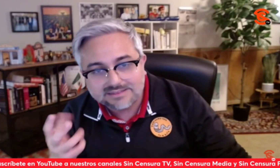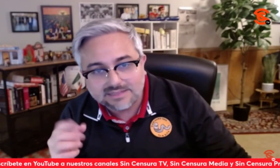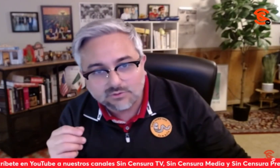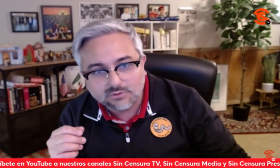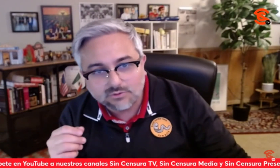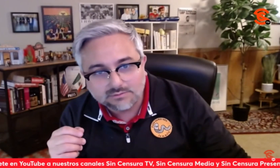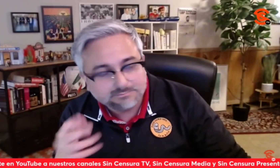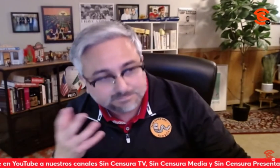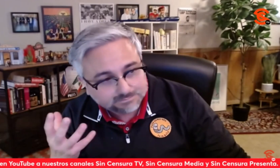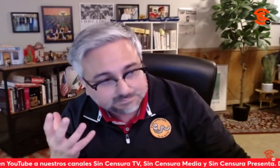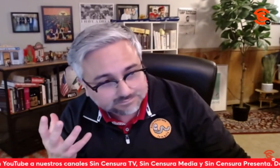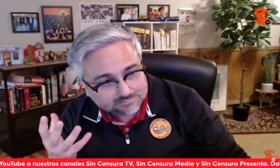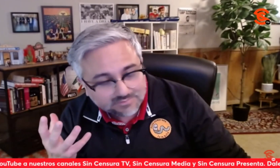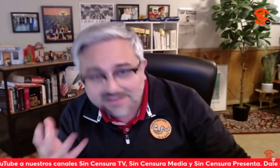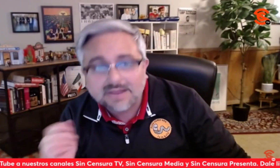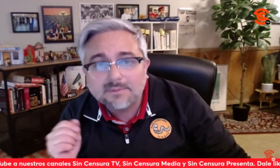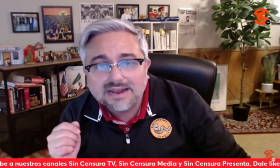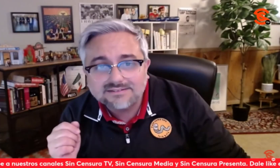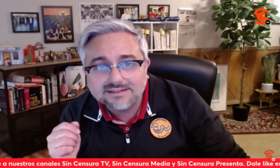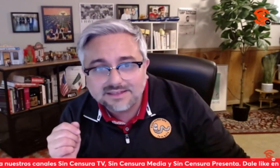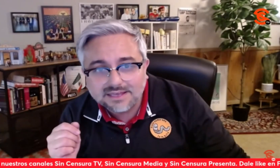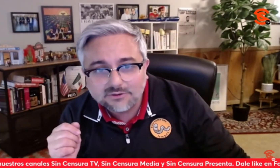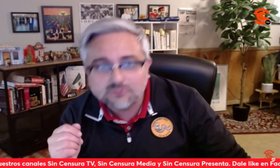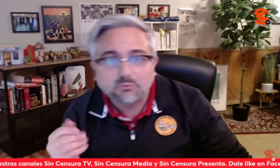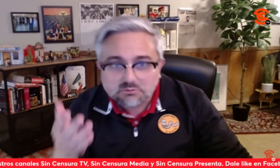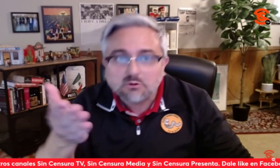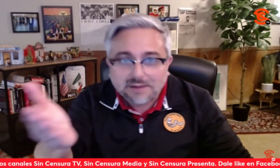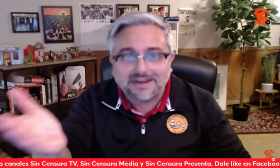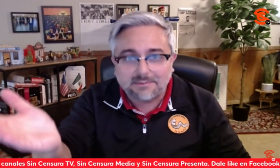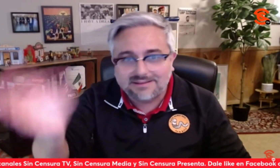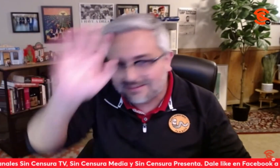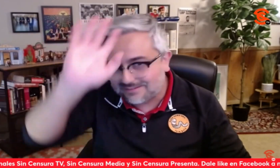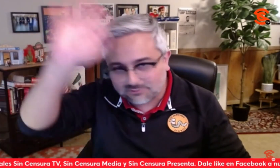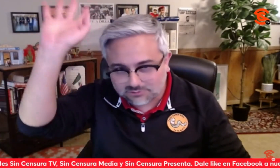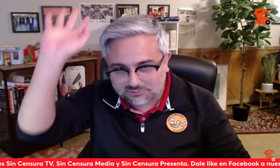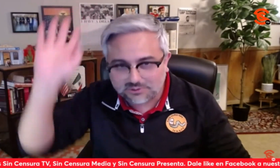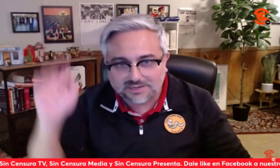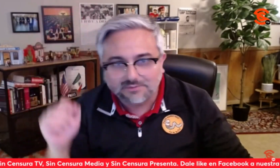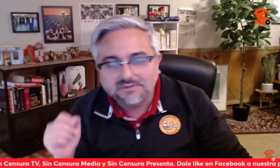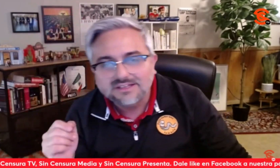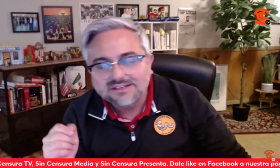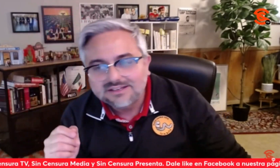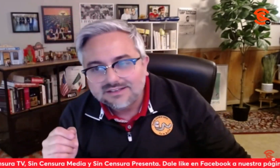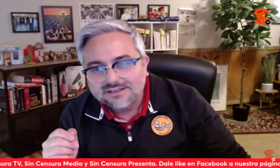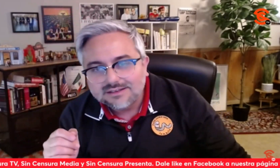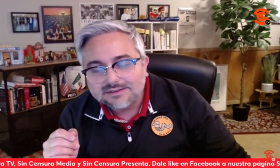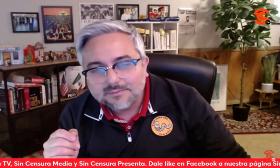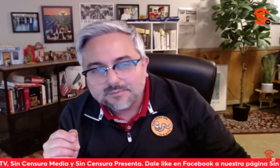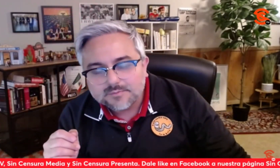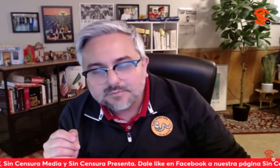estaban intentando rebelarse ante ellos, como el mismo Barrabás. Esta es otra historia, ¿no?